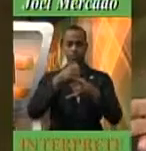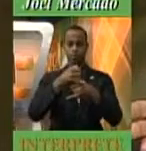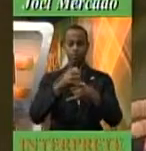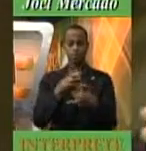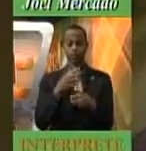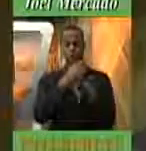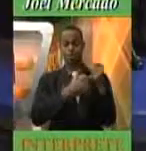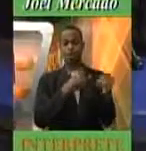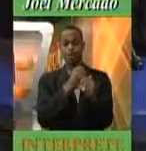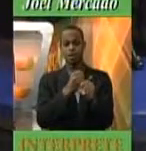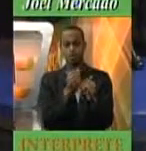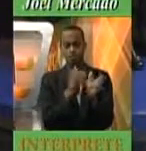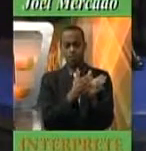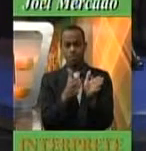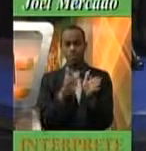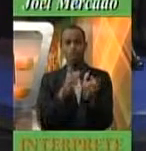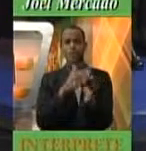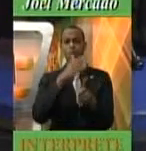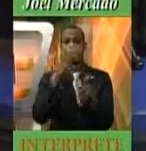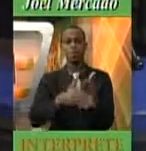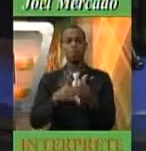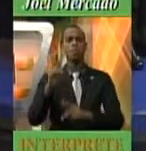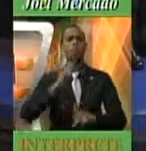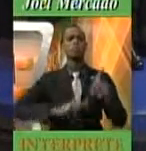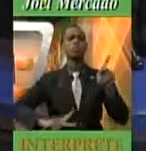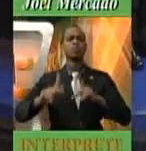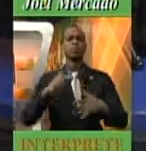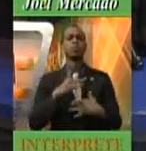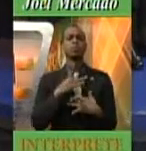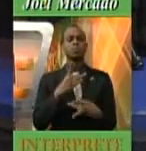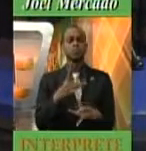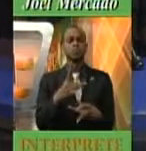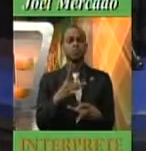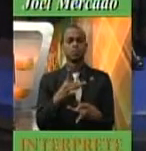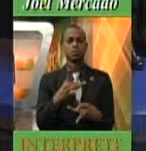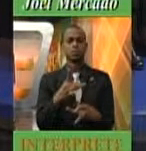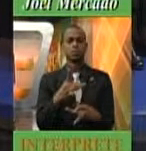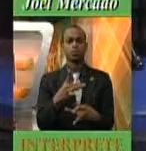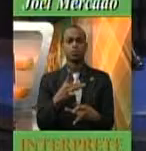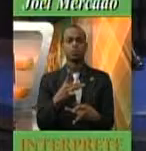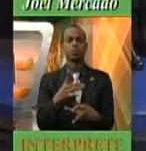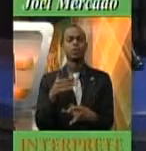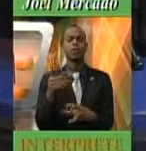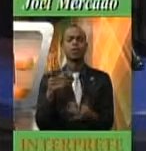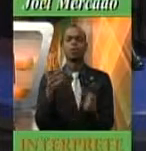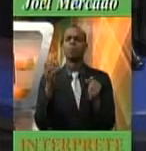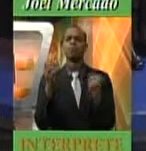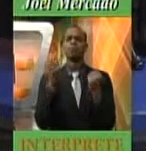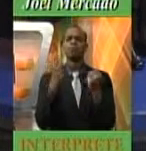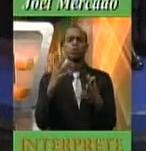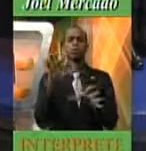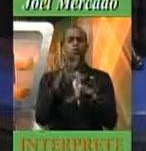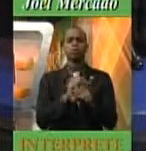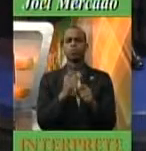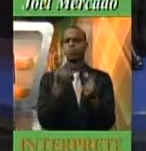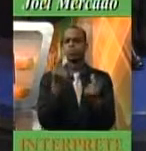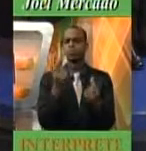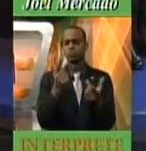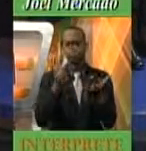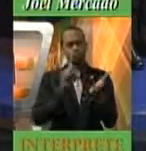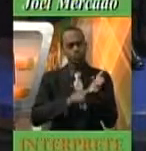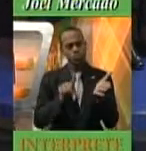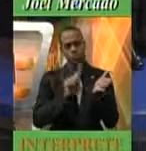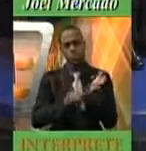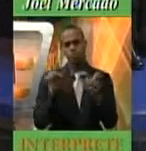año. La gente le gusta, no sé por qué, pero me gusta pasar revista, qué es lo que ha ocurrido en